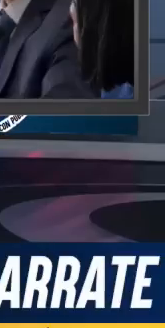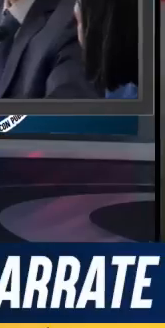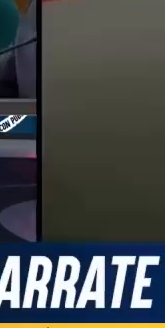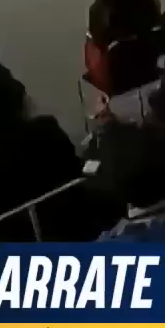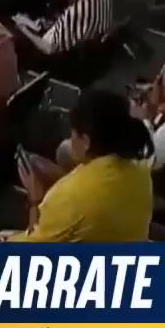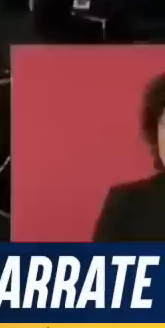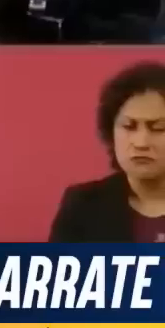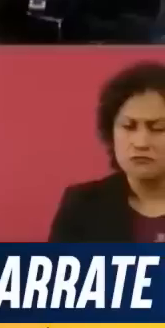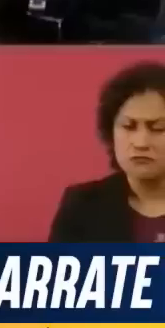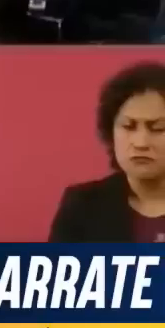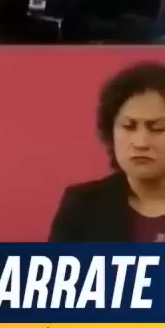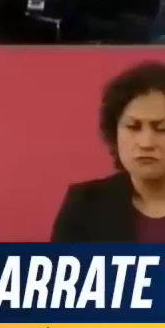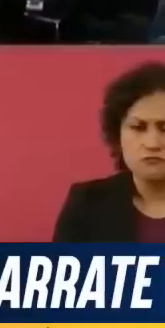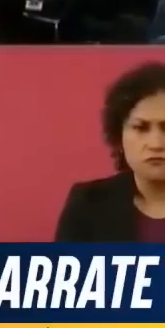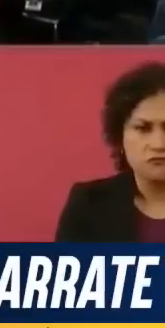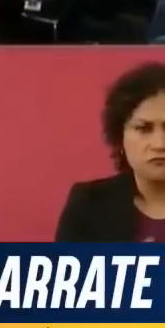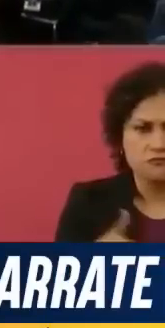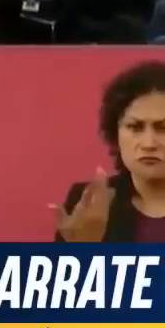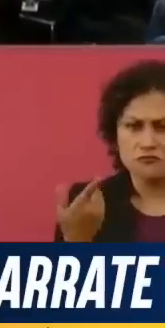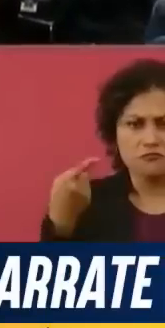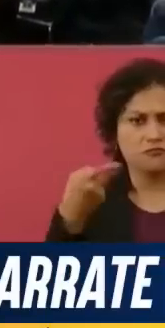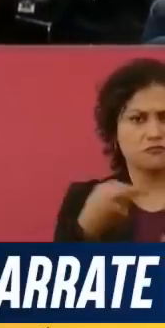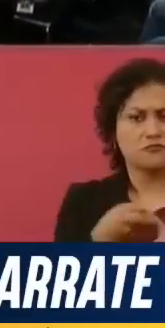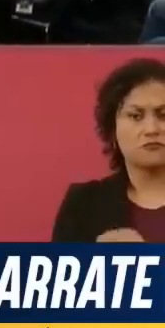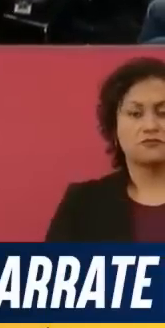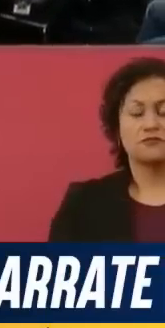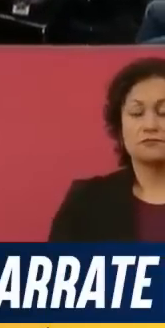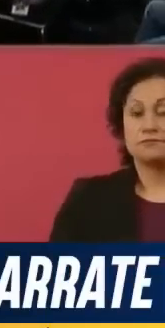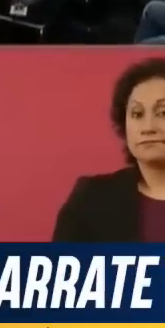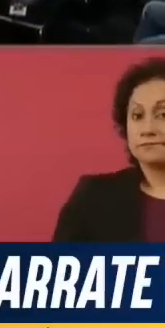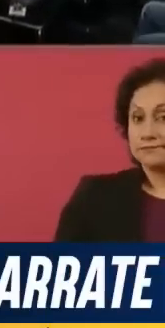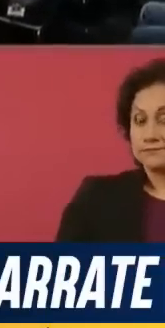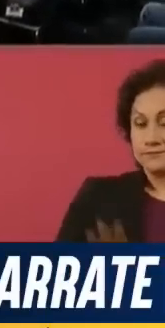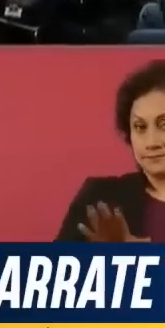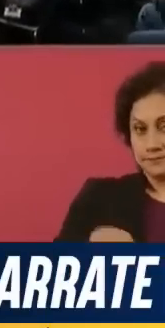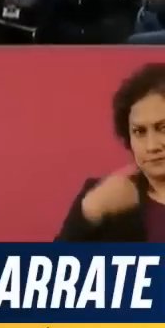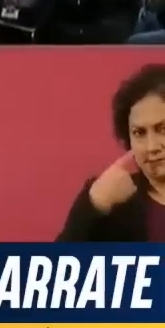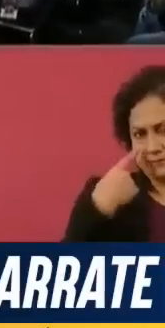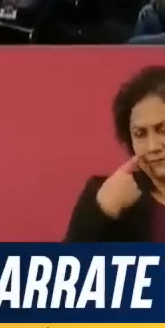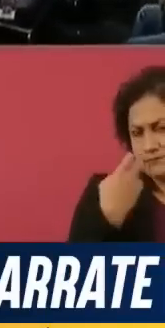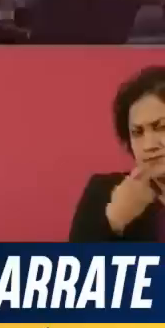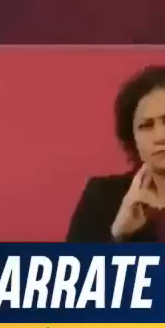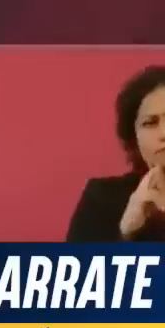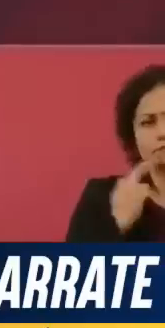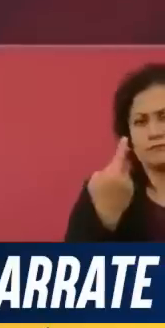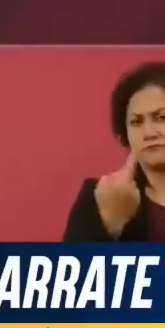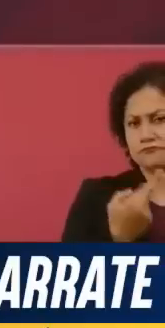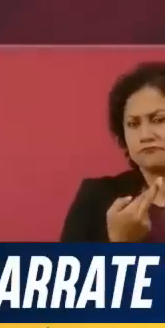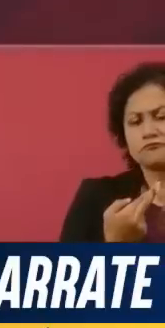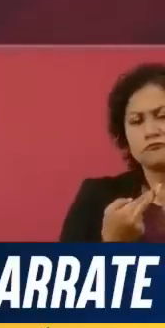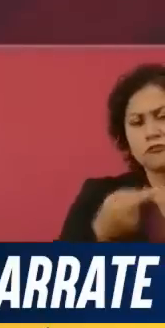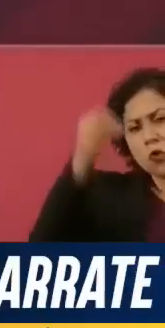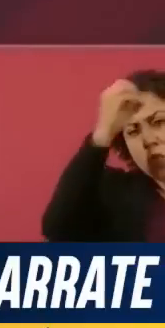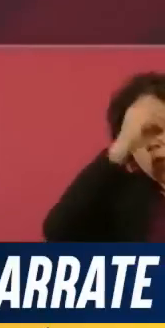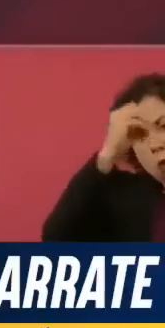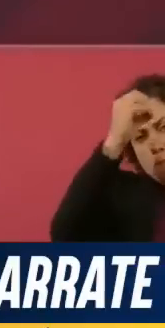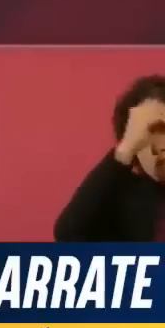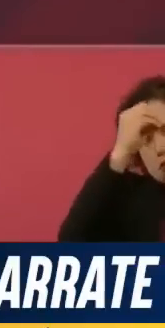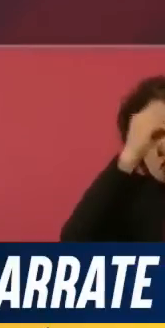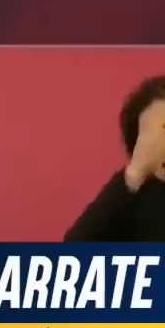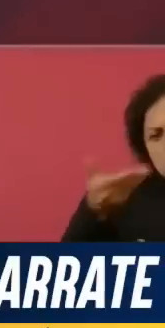México Pues básicamente intercambiar puntos de